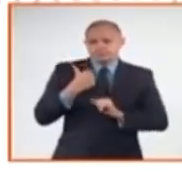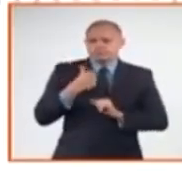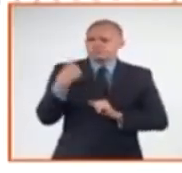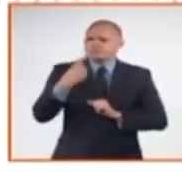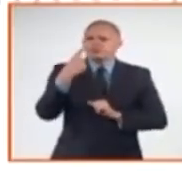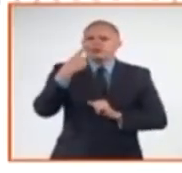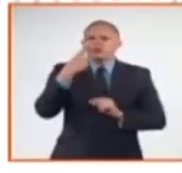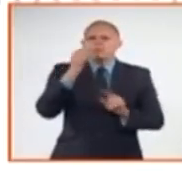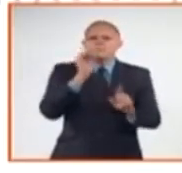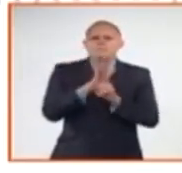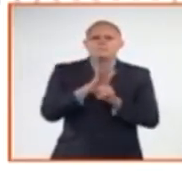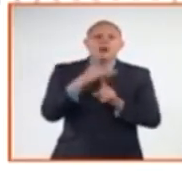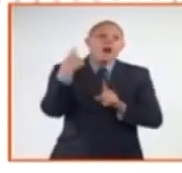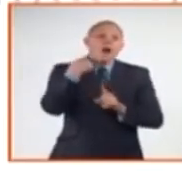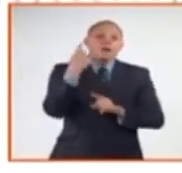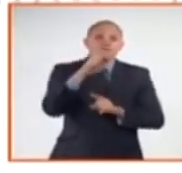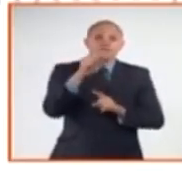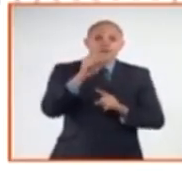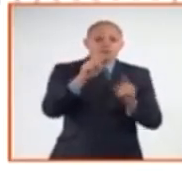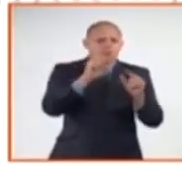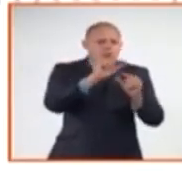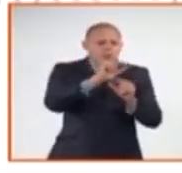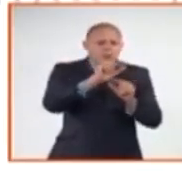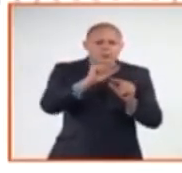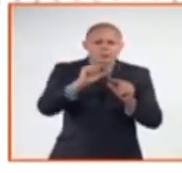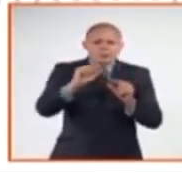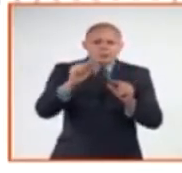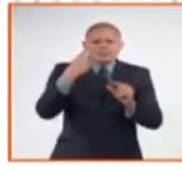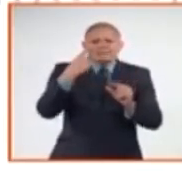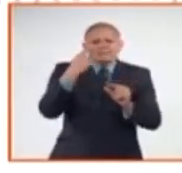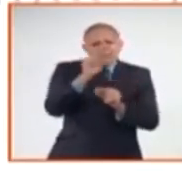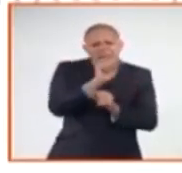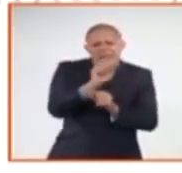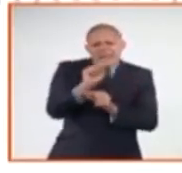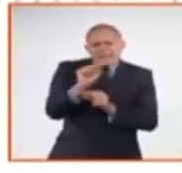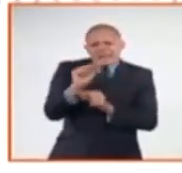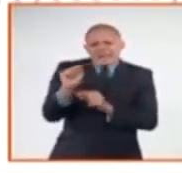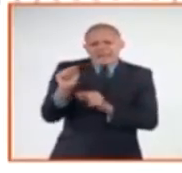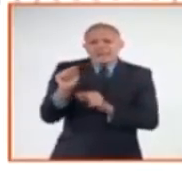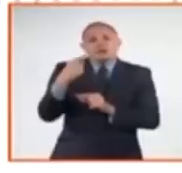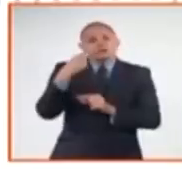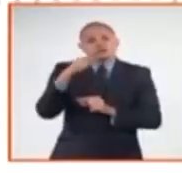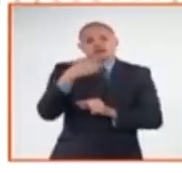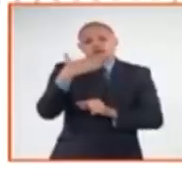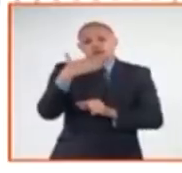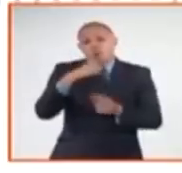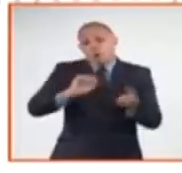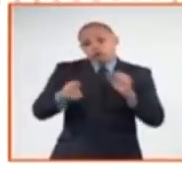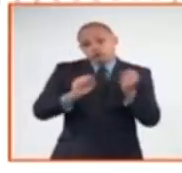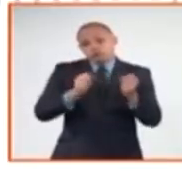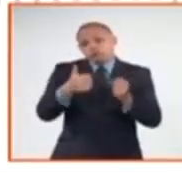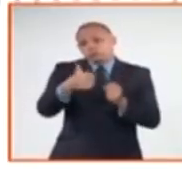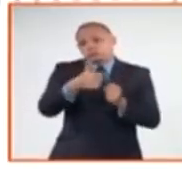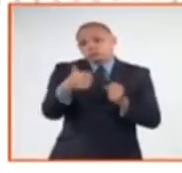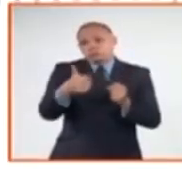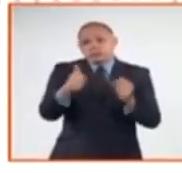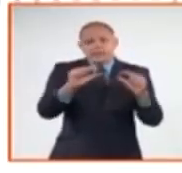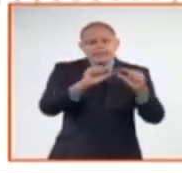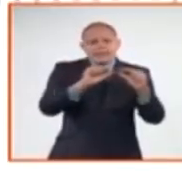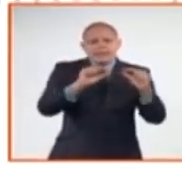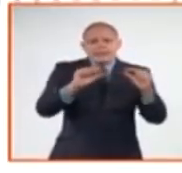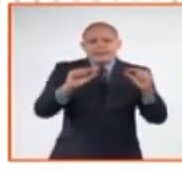nuestro pedido un control realmente estricto del de la pandemia y a partir de